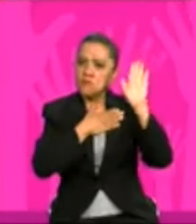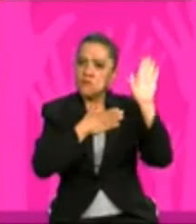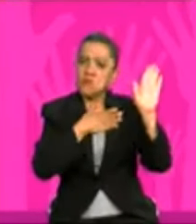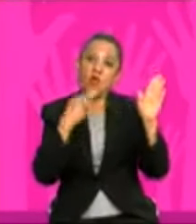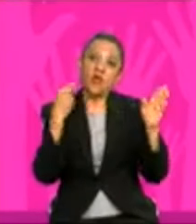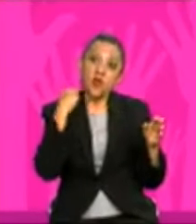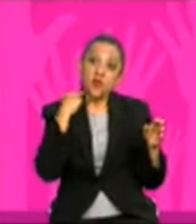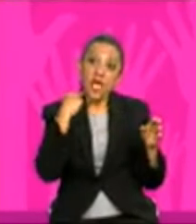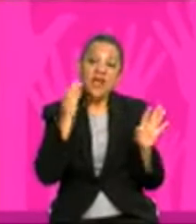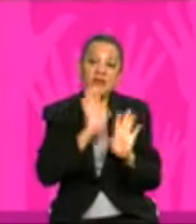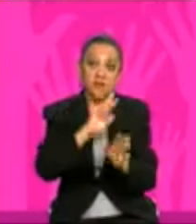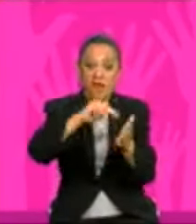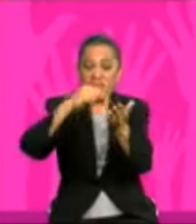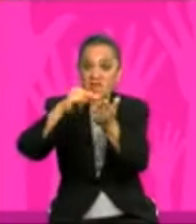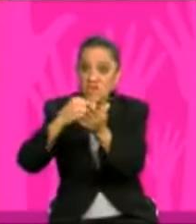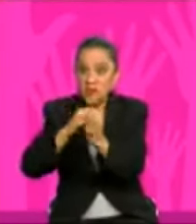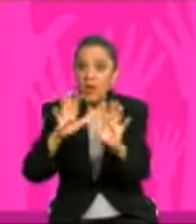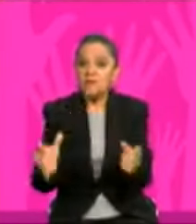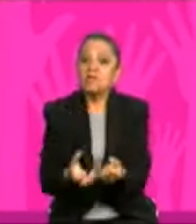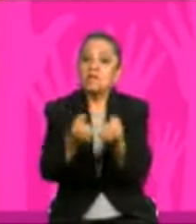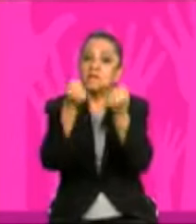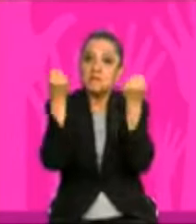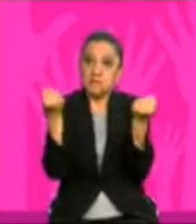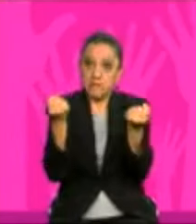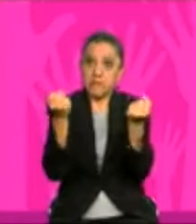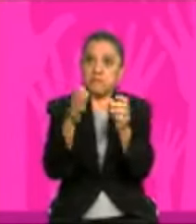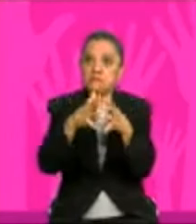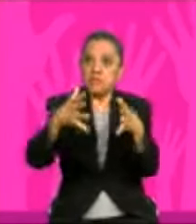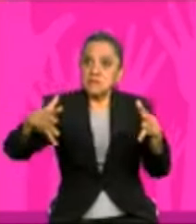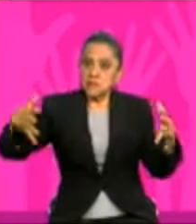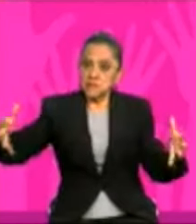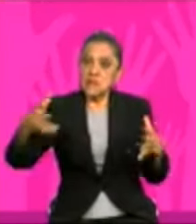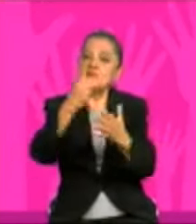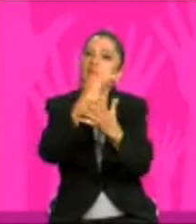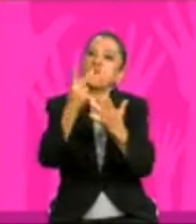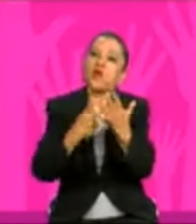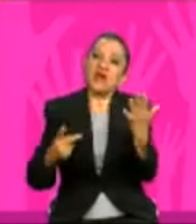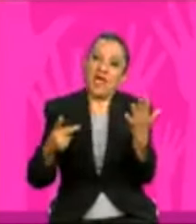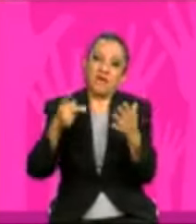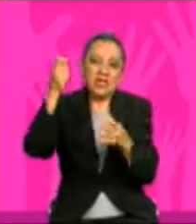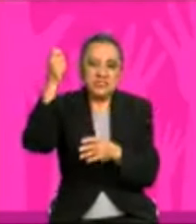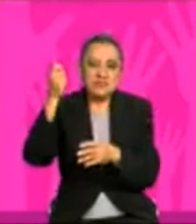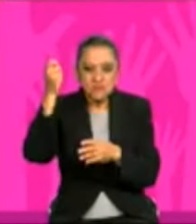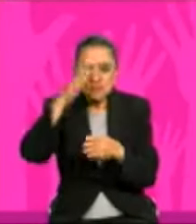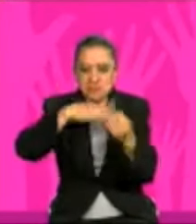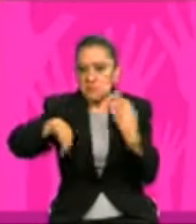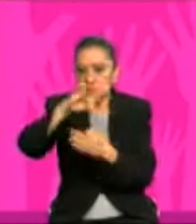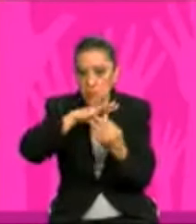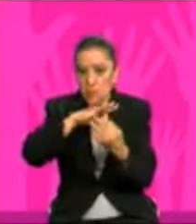a rescatar y vamos sobre todo a ampliar los programas sociales. Amigas y amigos,